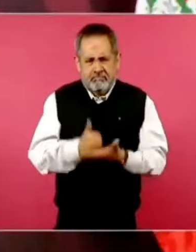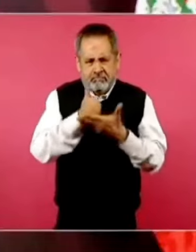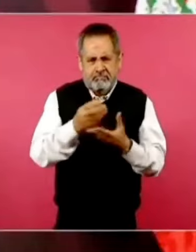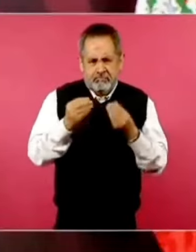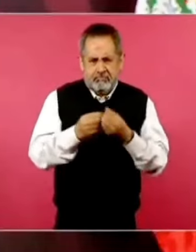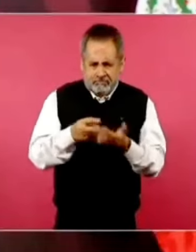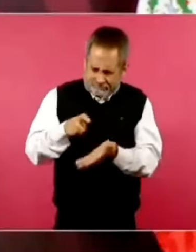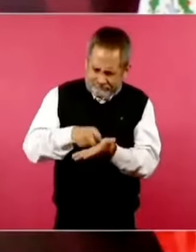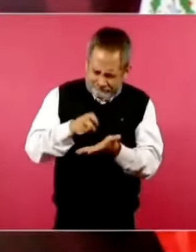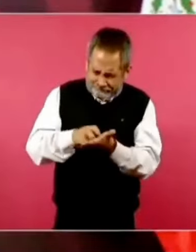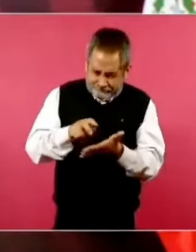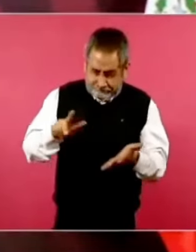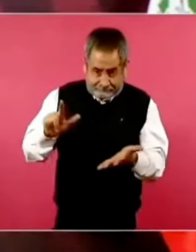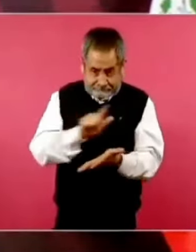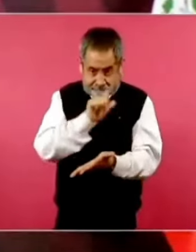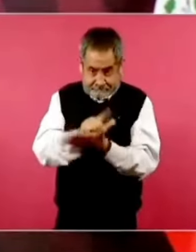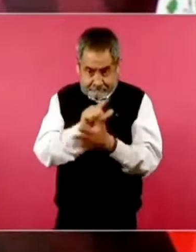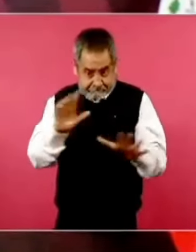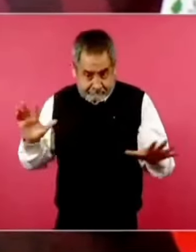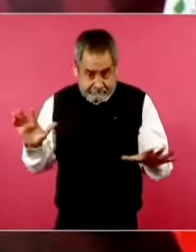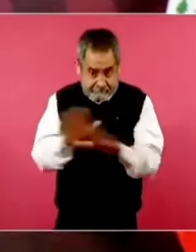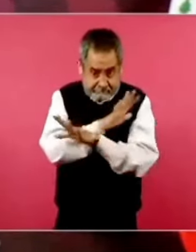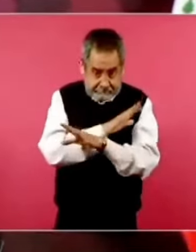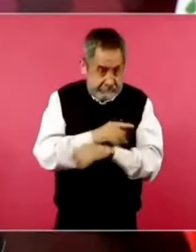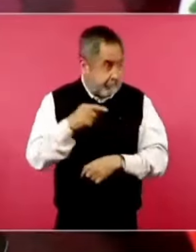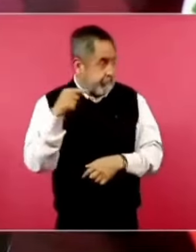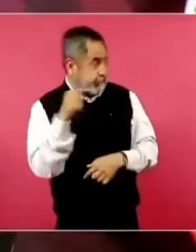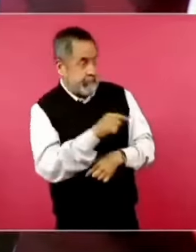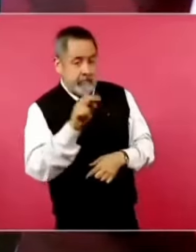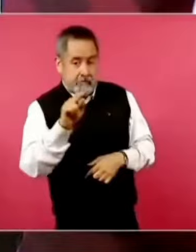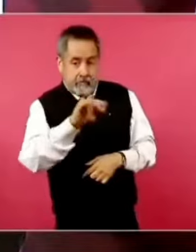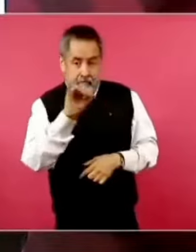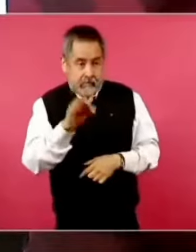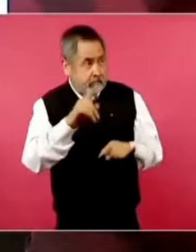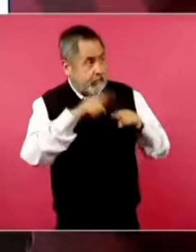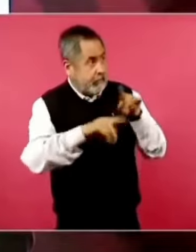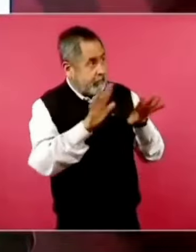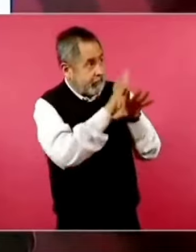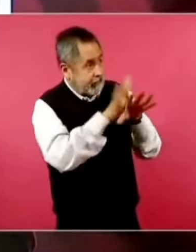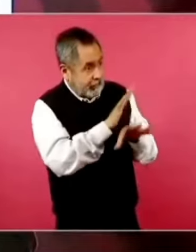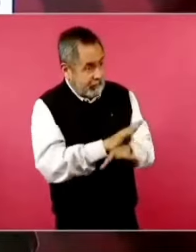la reforma al Poder Judicial.